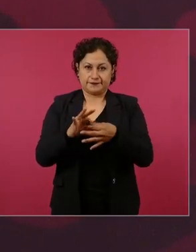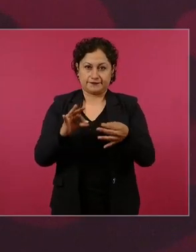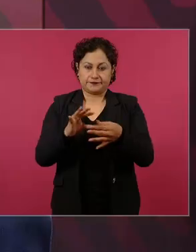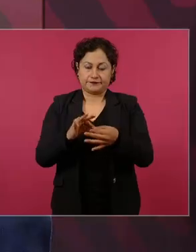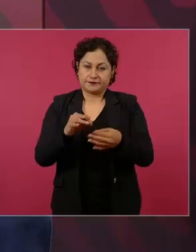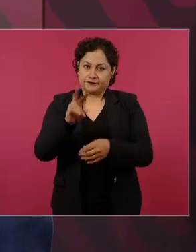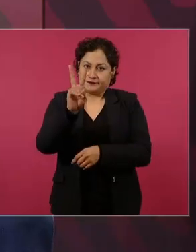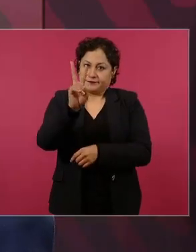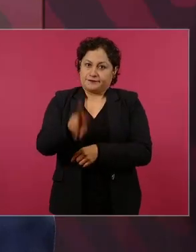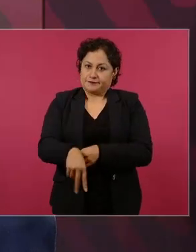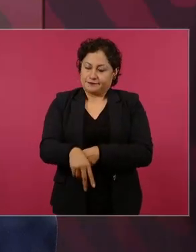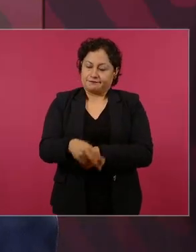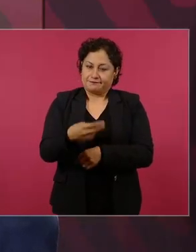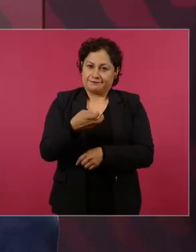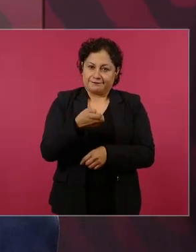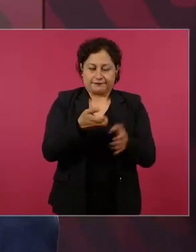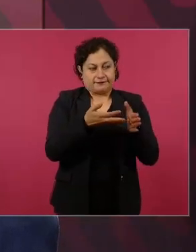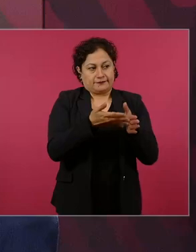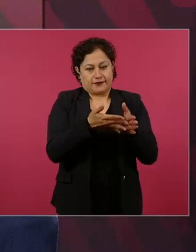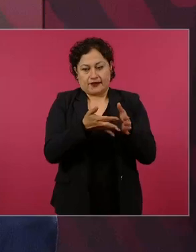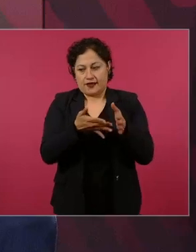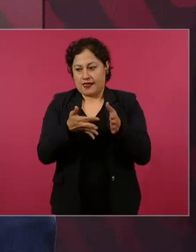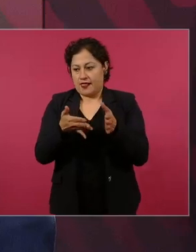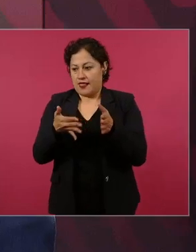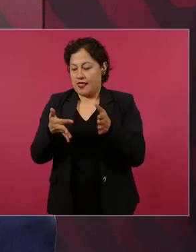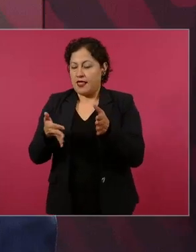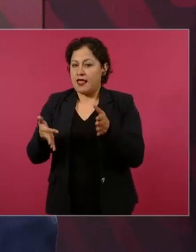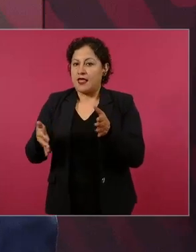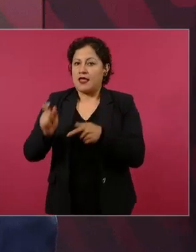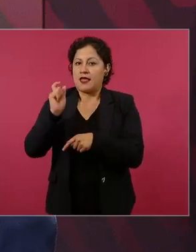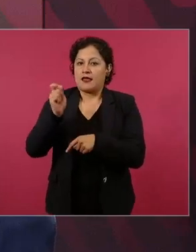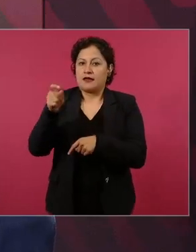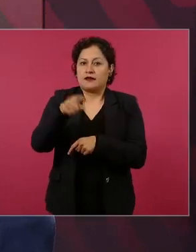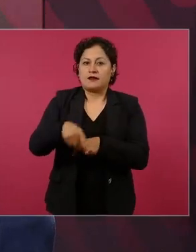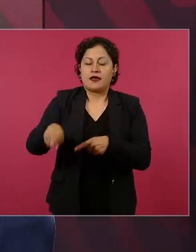pues muy confundida, para decirlo elegantemente,